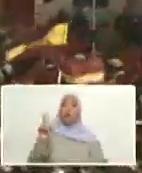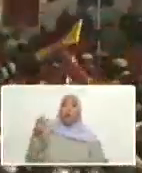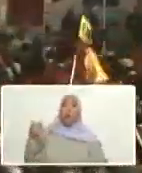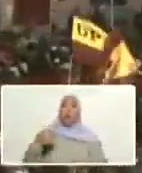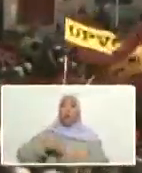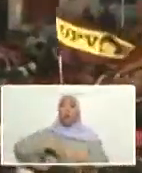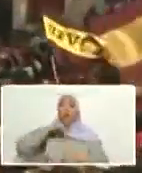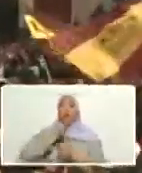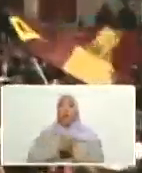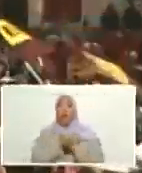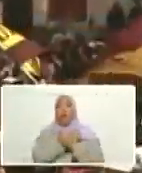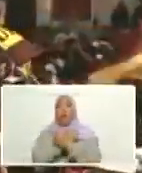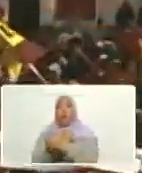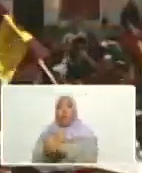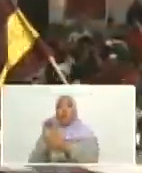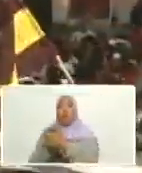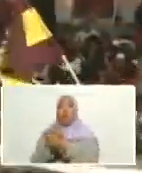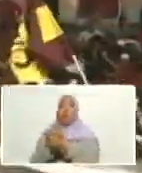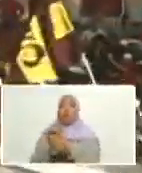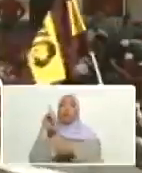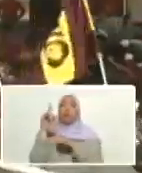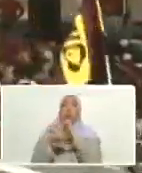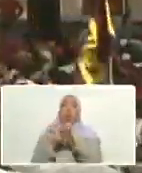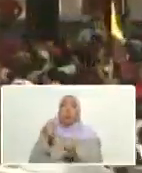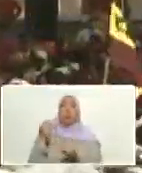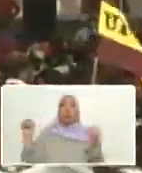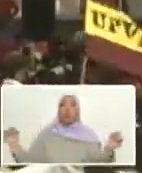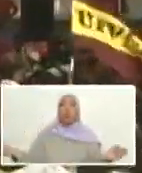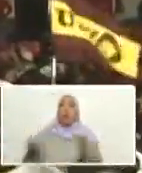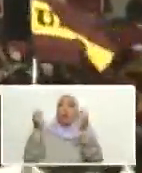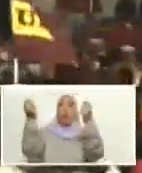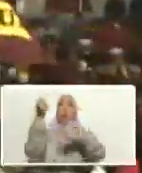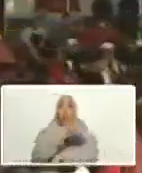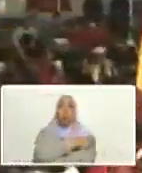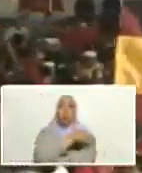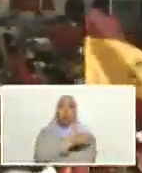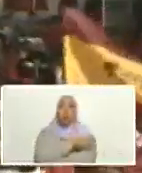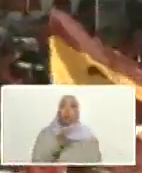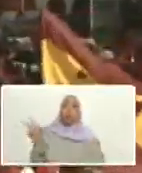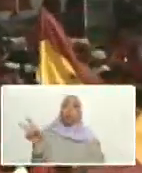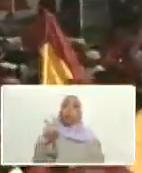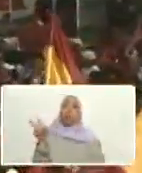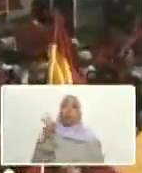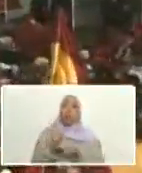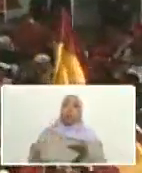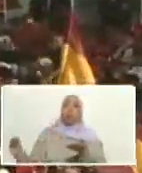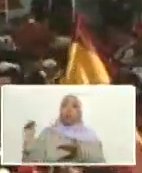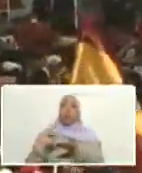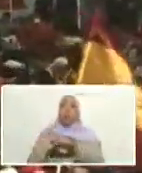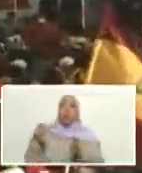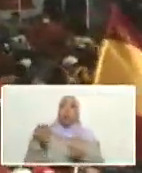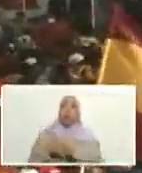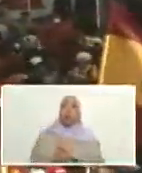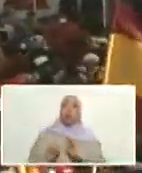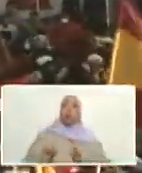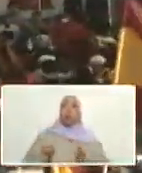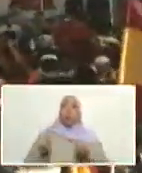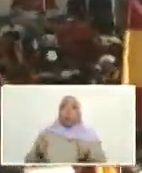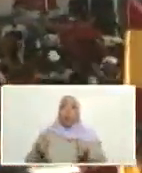de amor. Por las redes hicieron una campaña a la oposición venezolana que volvía a las guarimbas. Pero, ¿qué